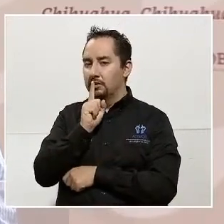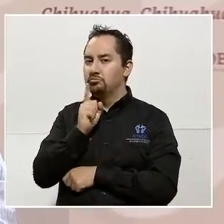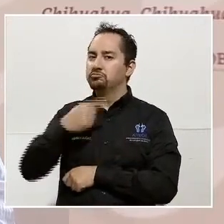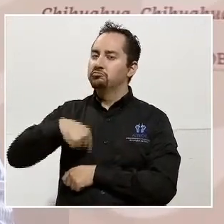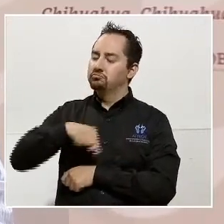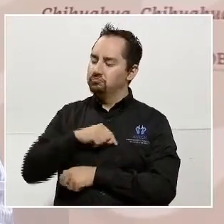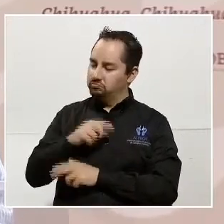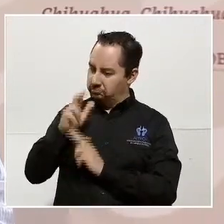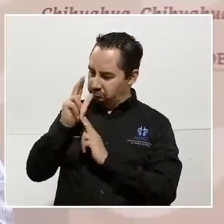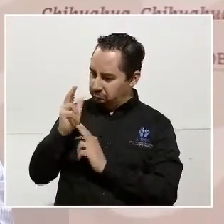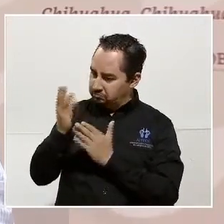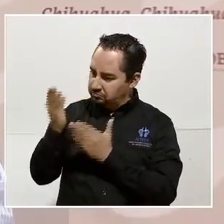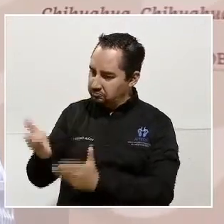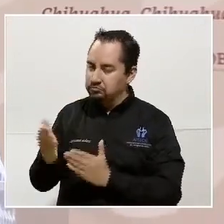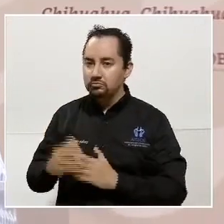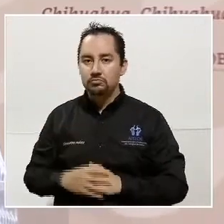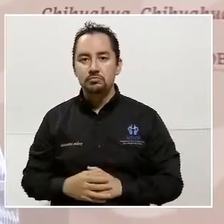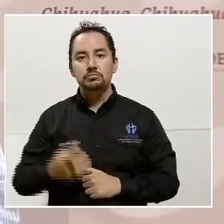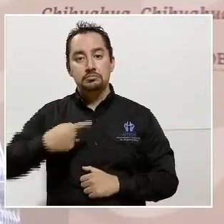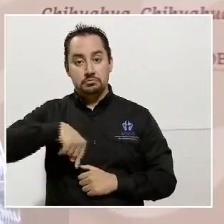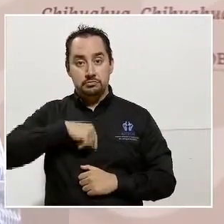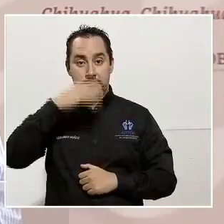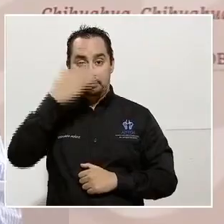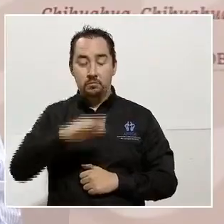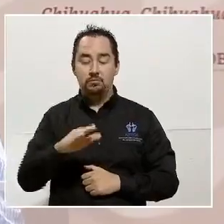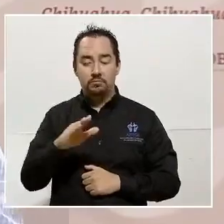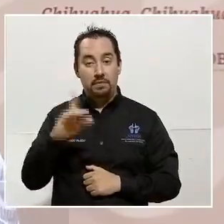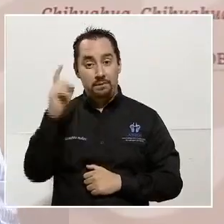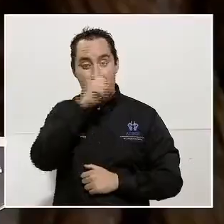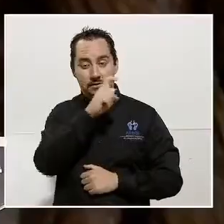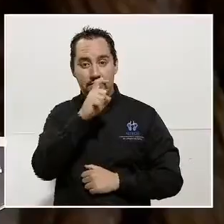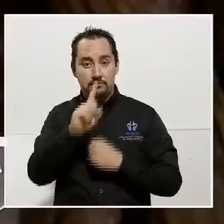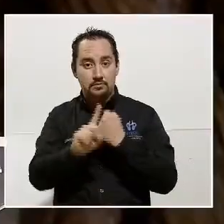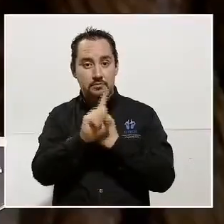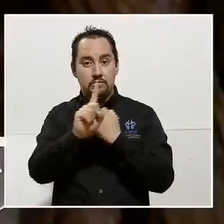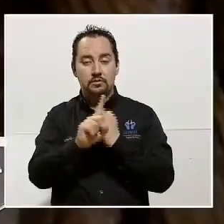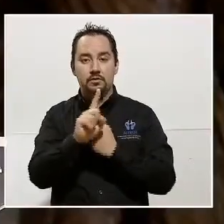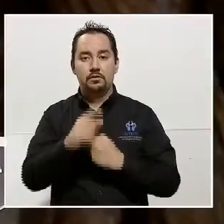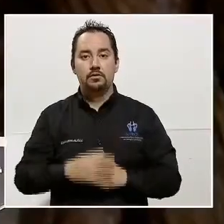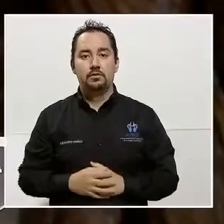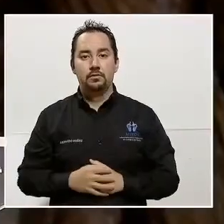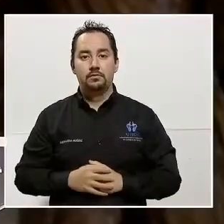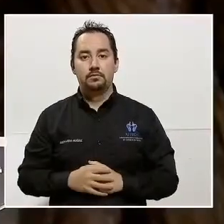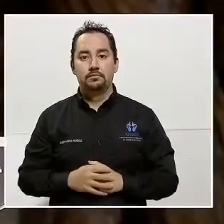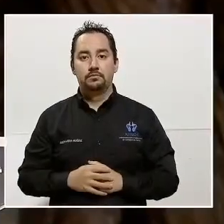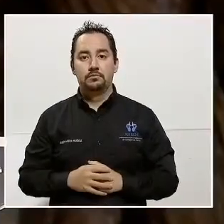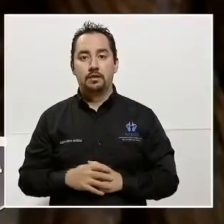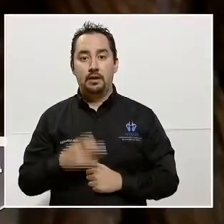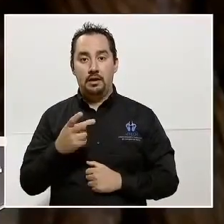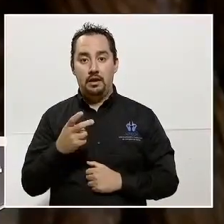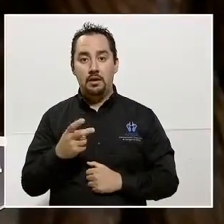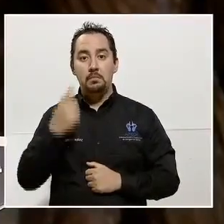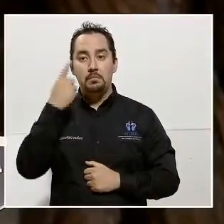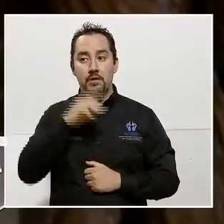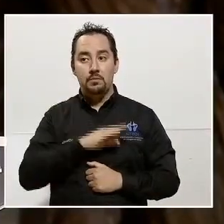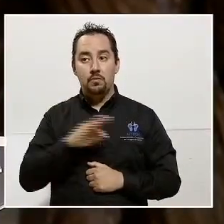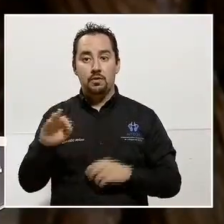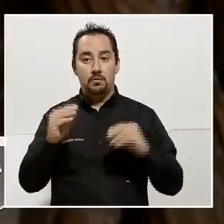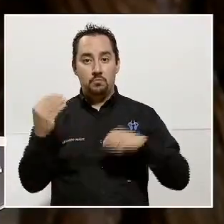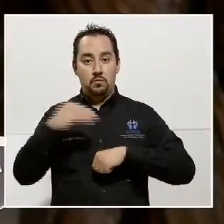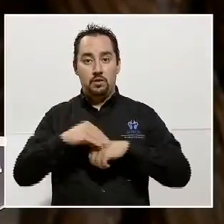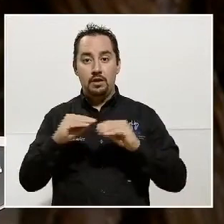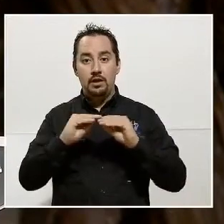Sabemos el enorme reto que tenemos de ser un instrumento eficaz para el